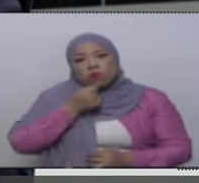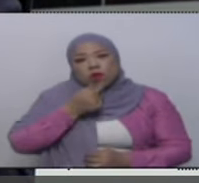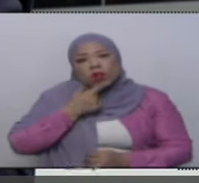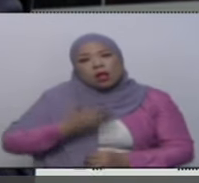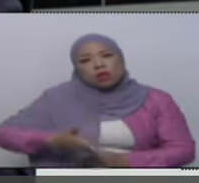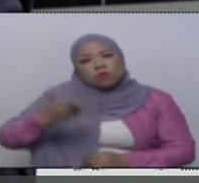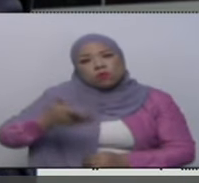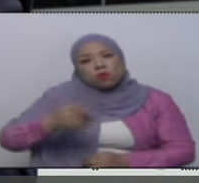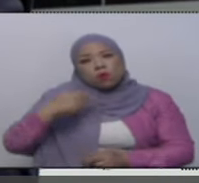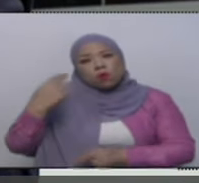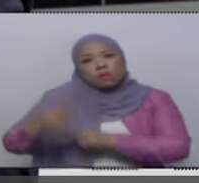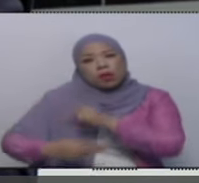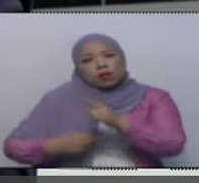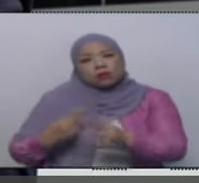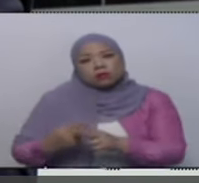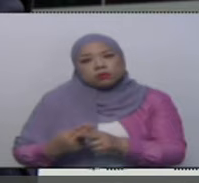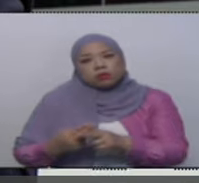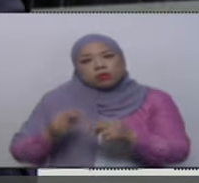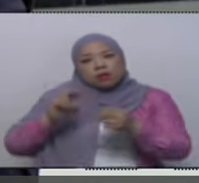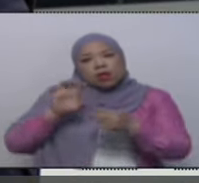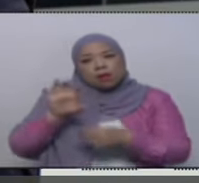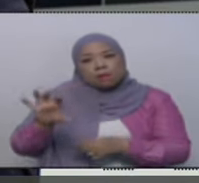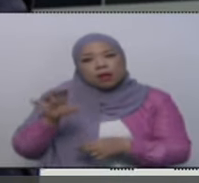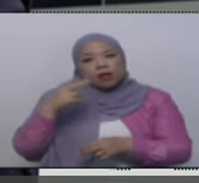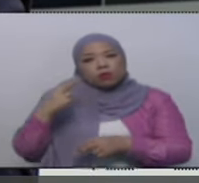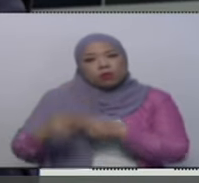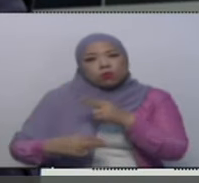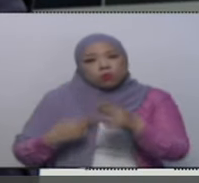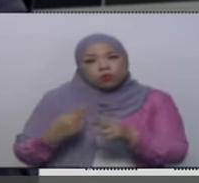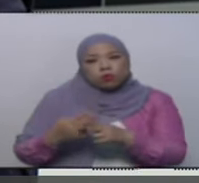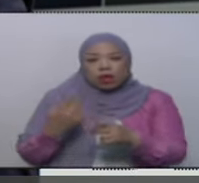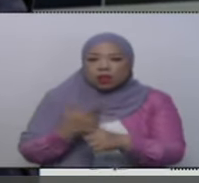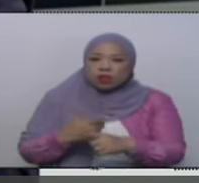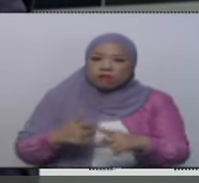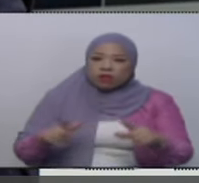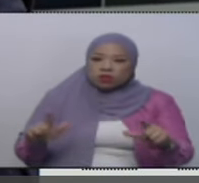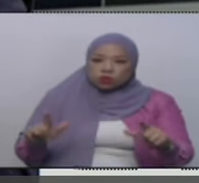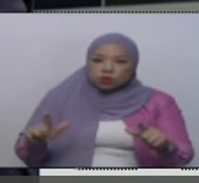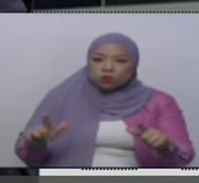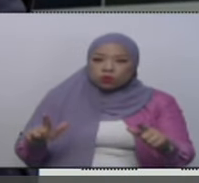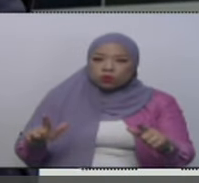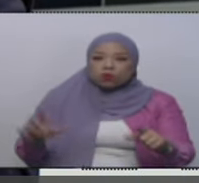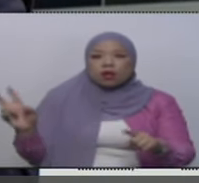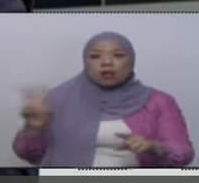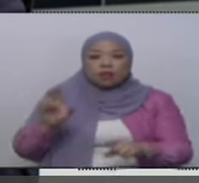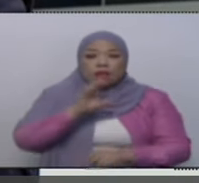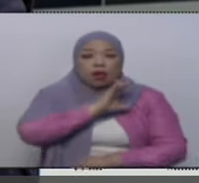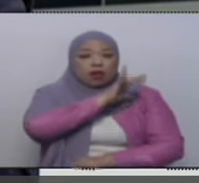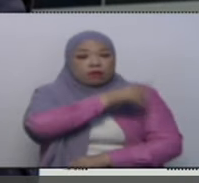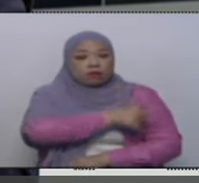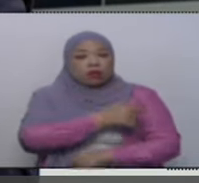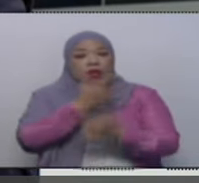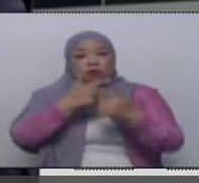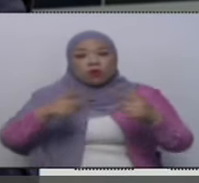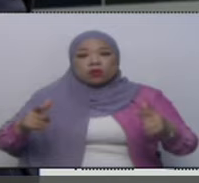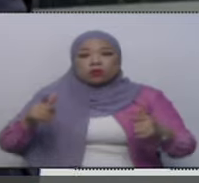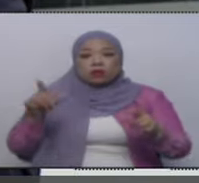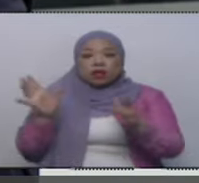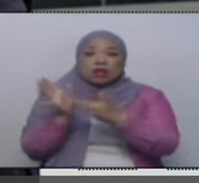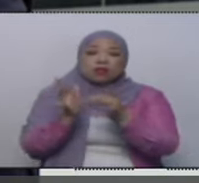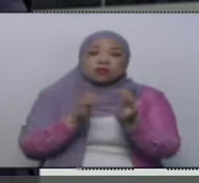que la humanidad tiene es por la patria humana, es por la liberación de Palestina, por la liberación de